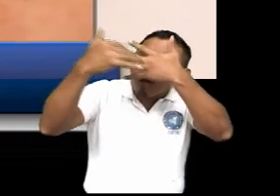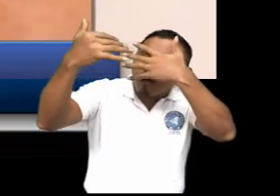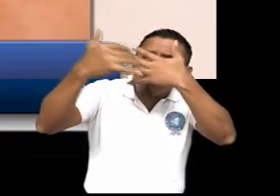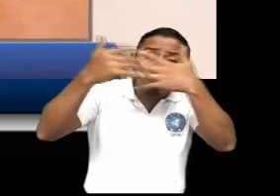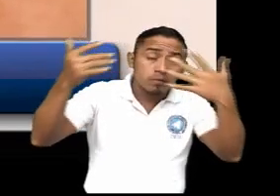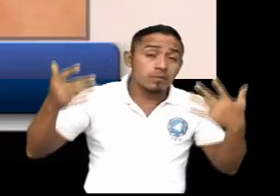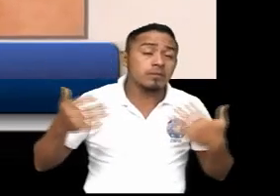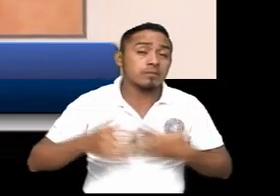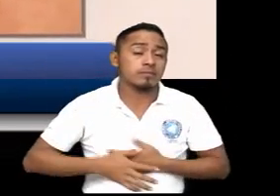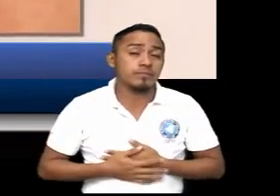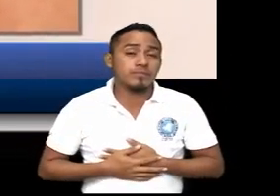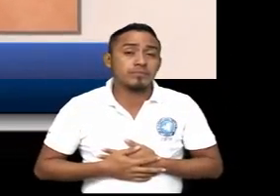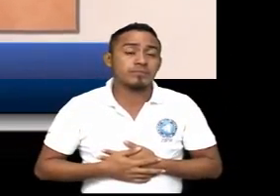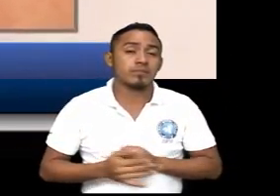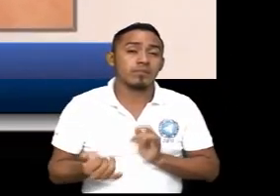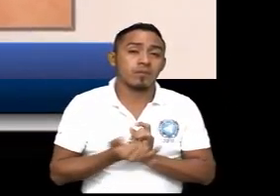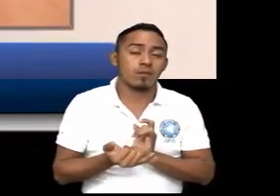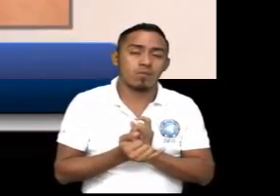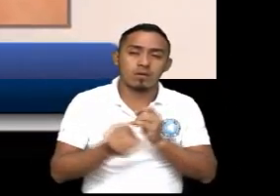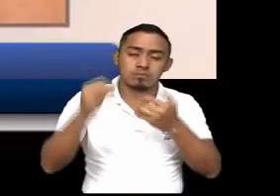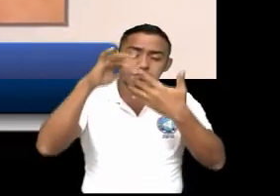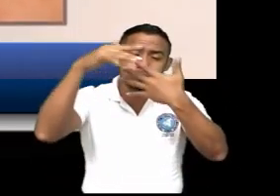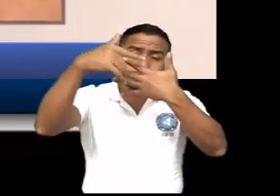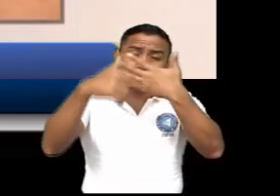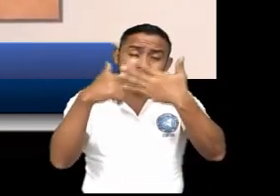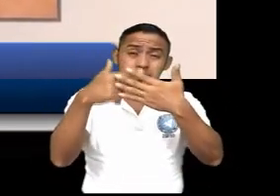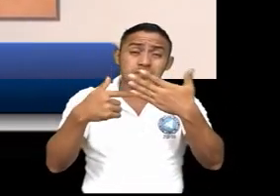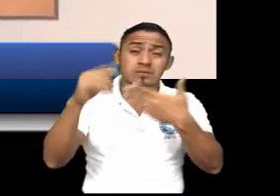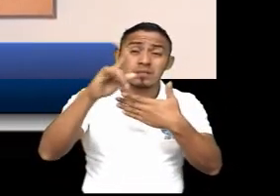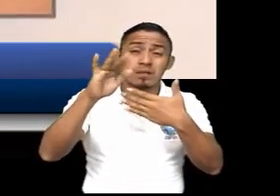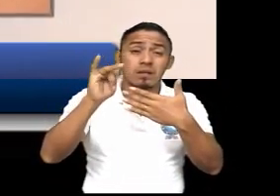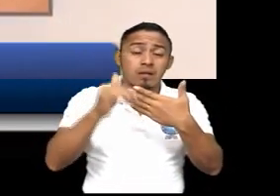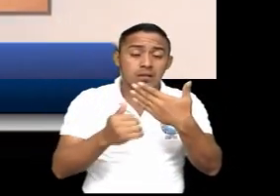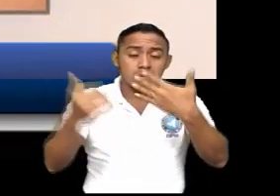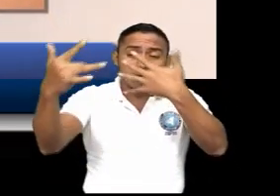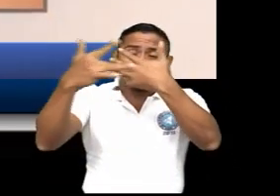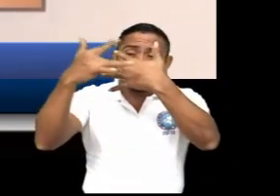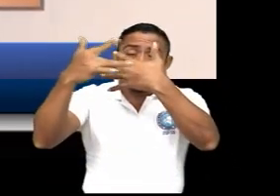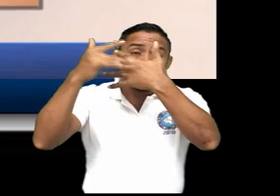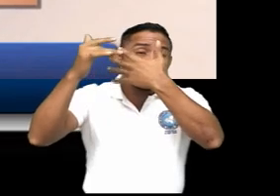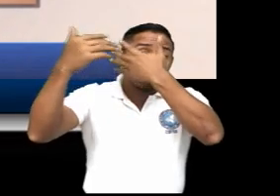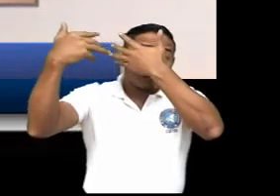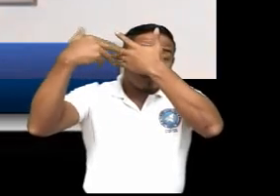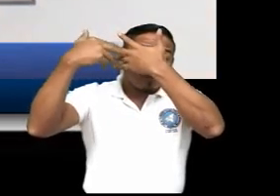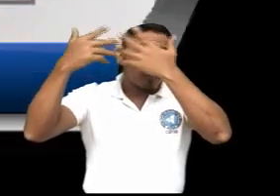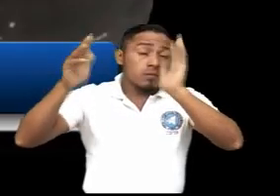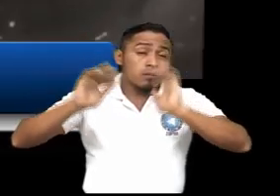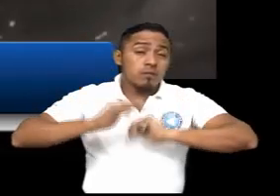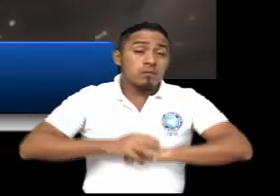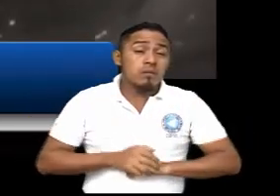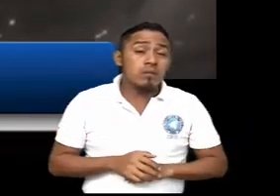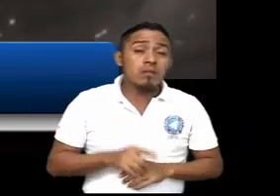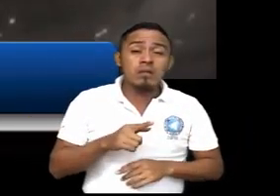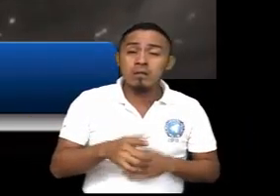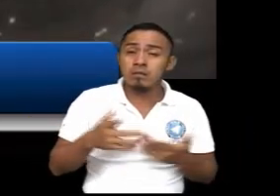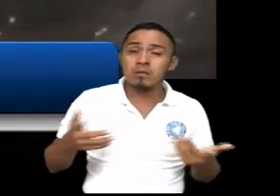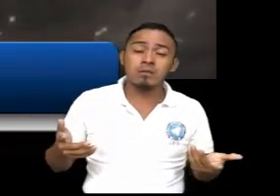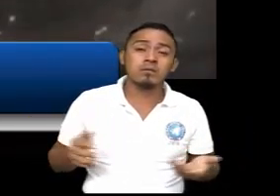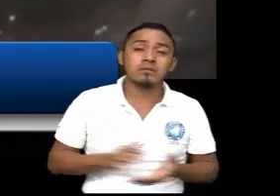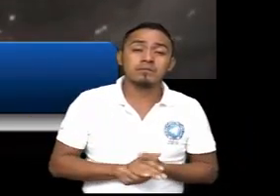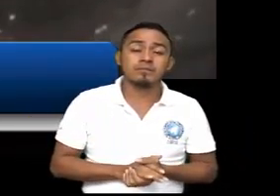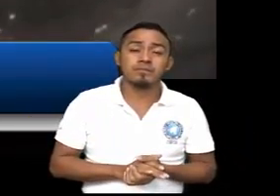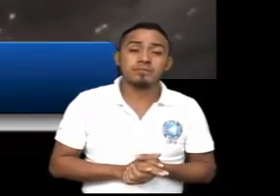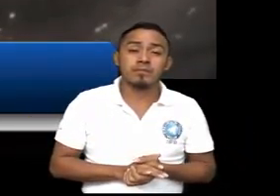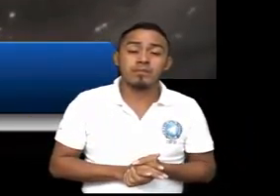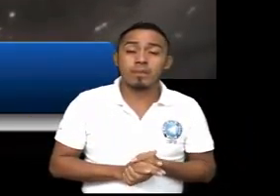esto funcionando como una sombra, pues el paciente no mira. Ya. Entonces, y es una de las causas de disminución